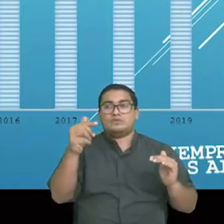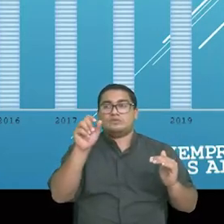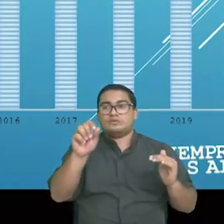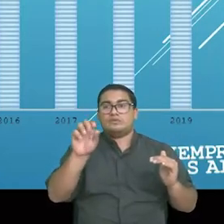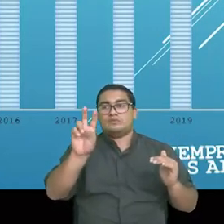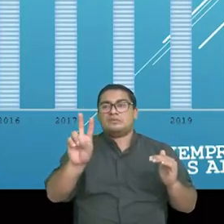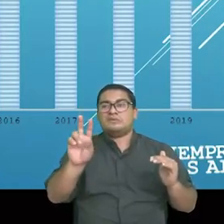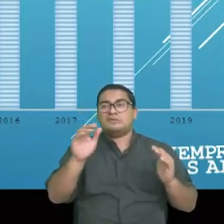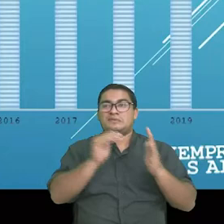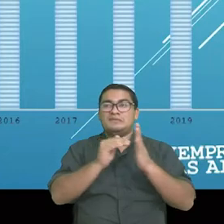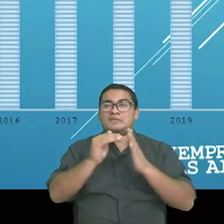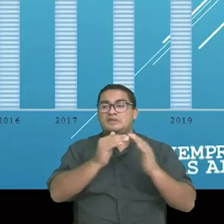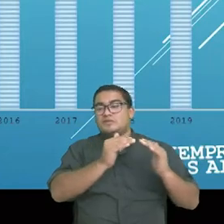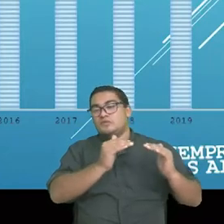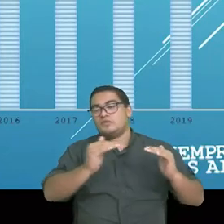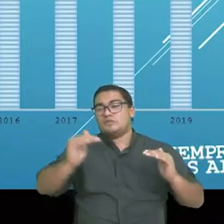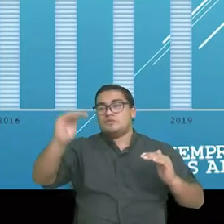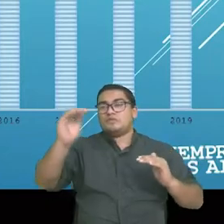997.2. Estás hablando del